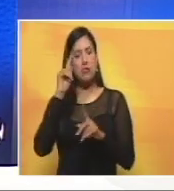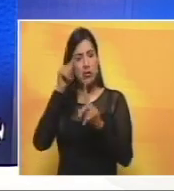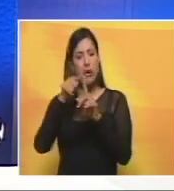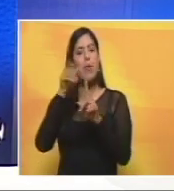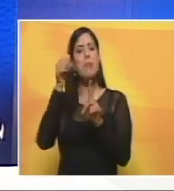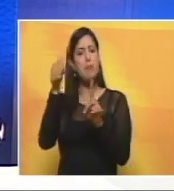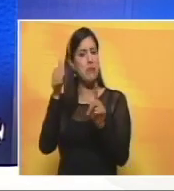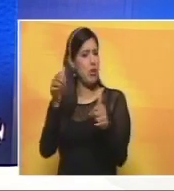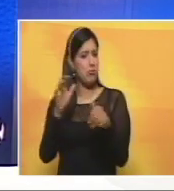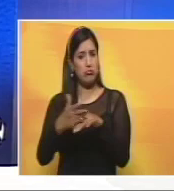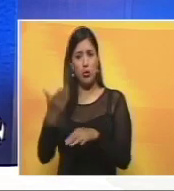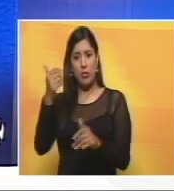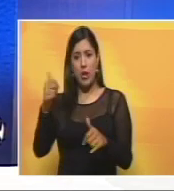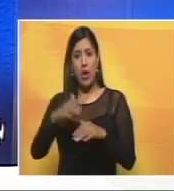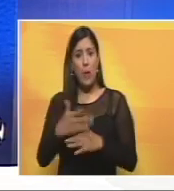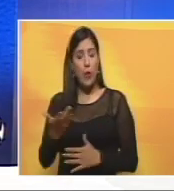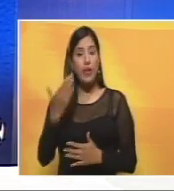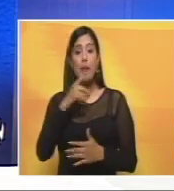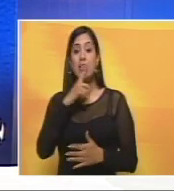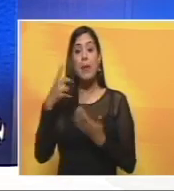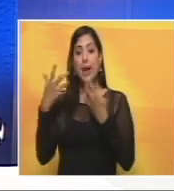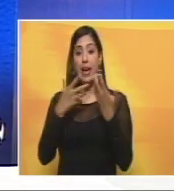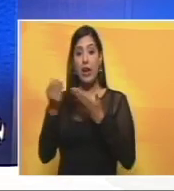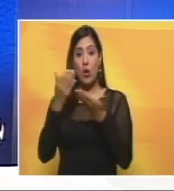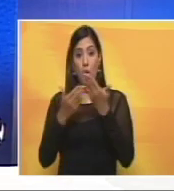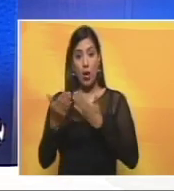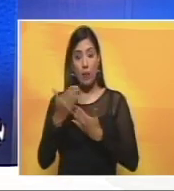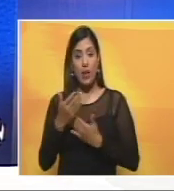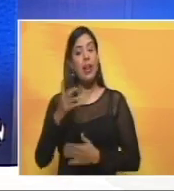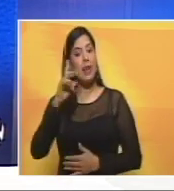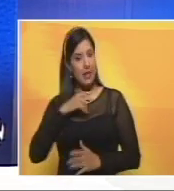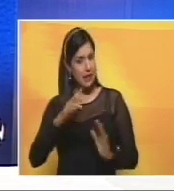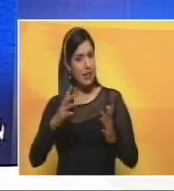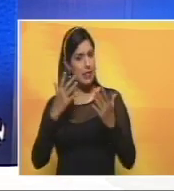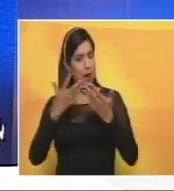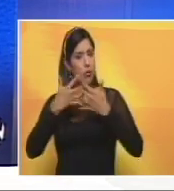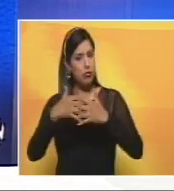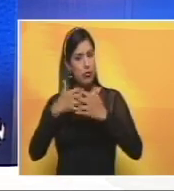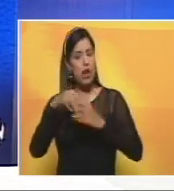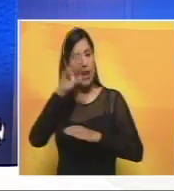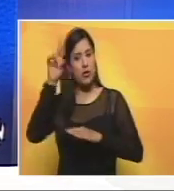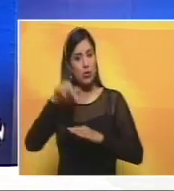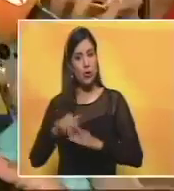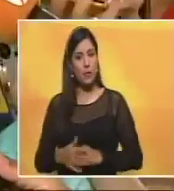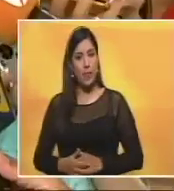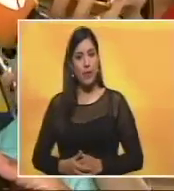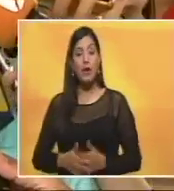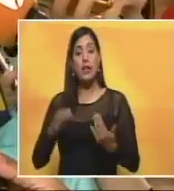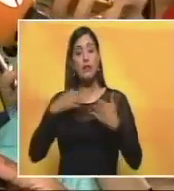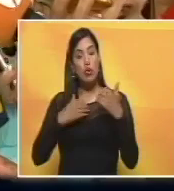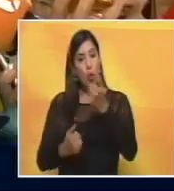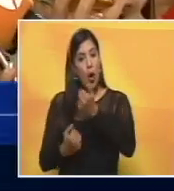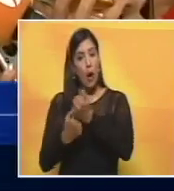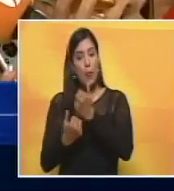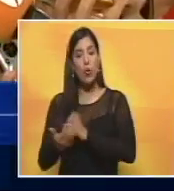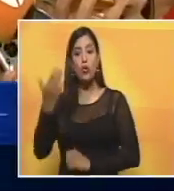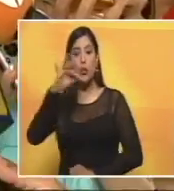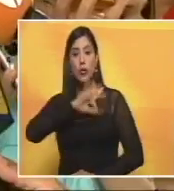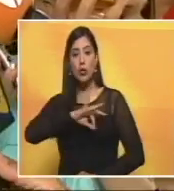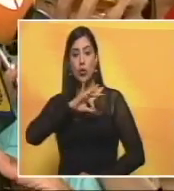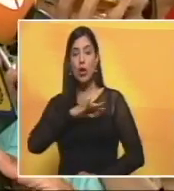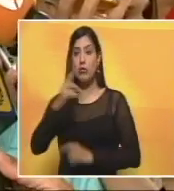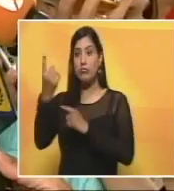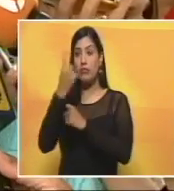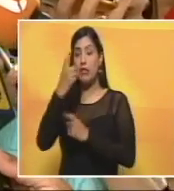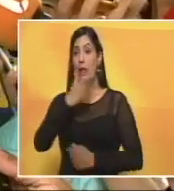a la dirección correcta para combatir la denominada guerra económica y recuperar el aparato productivo nacional. Respaldó el aumento salarial